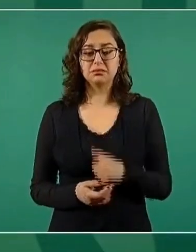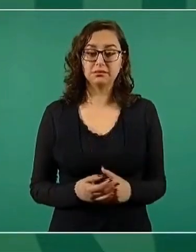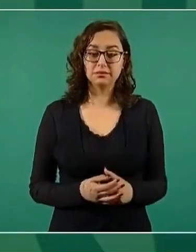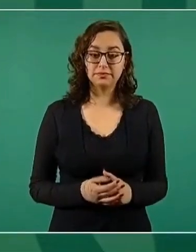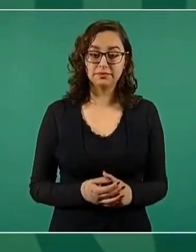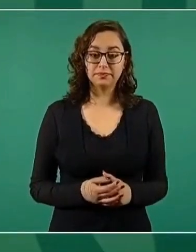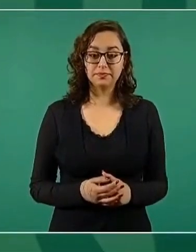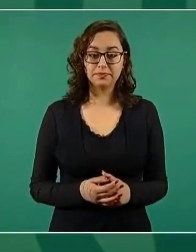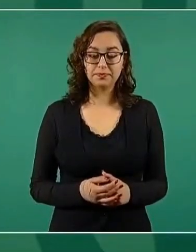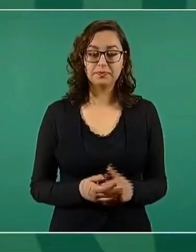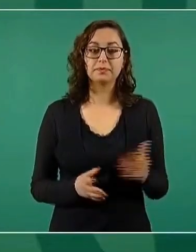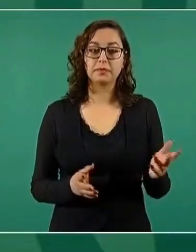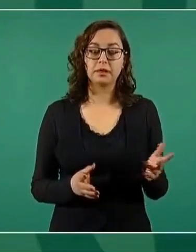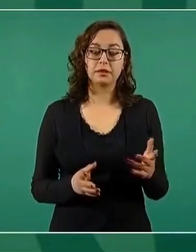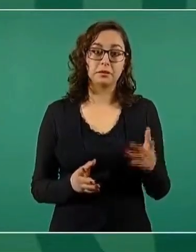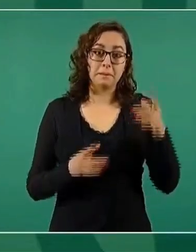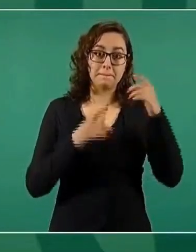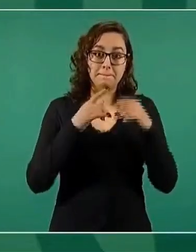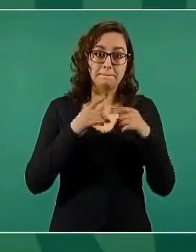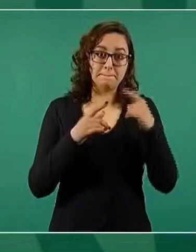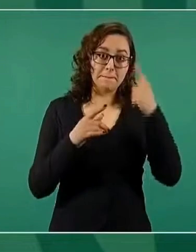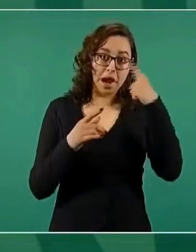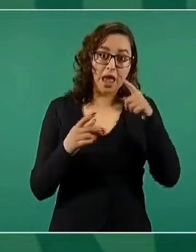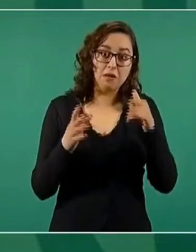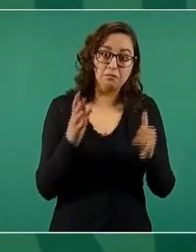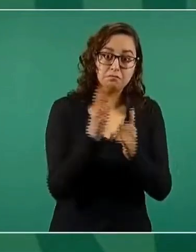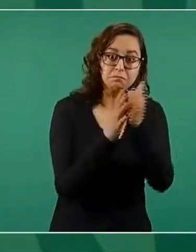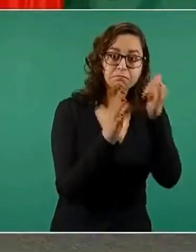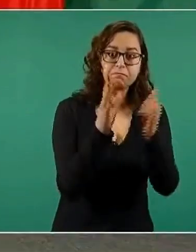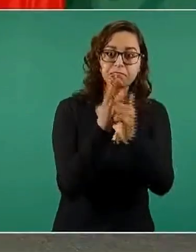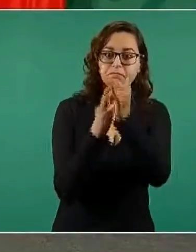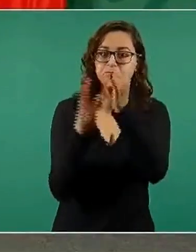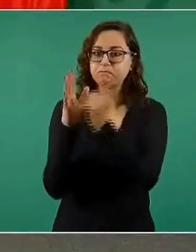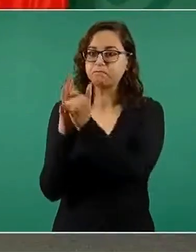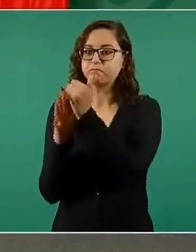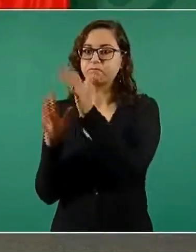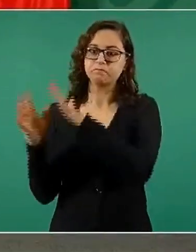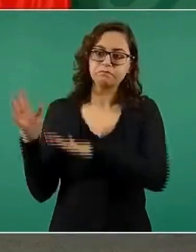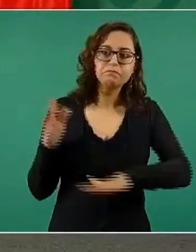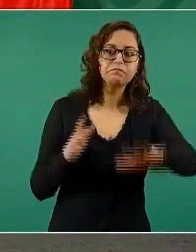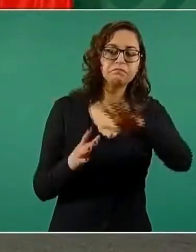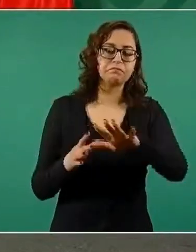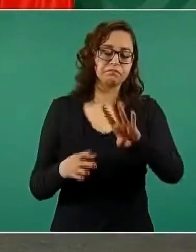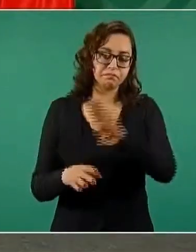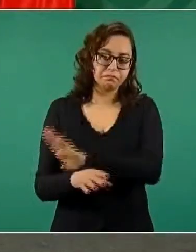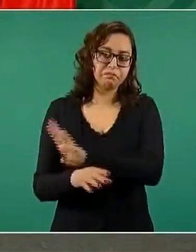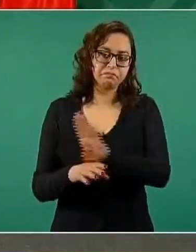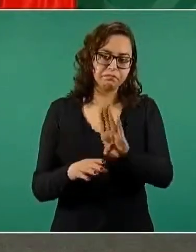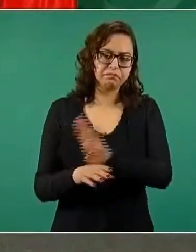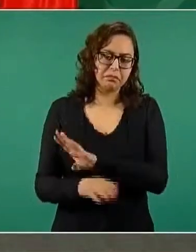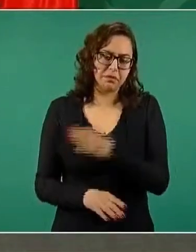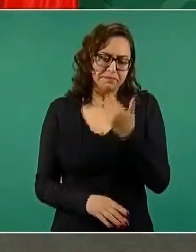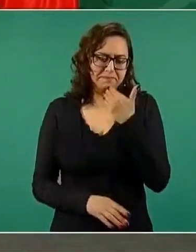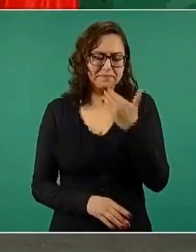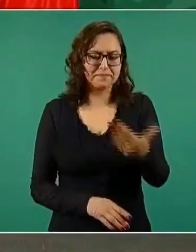Y si es para obras, para cuestiones en beneficio del pueblo.